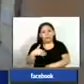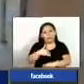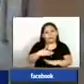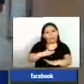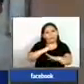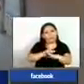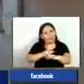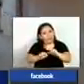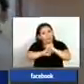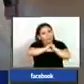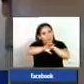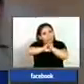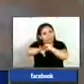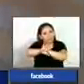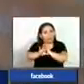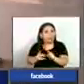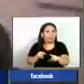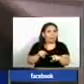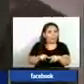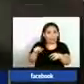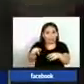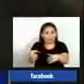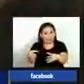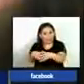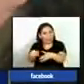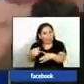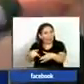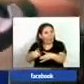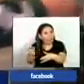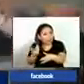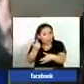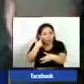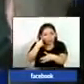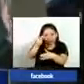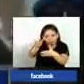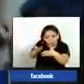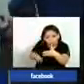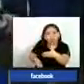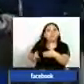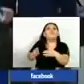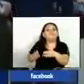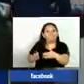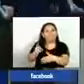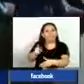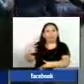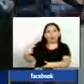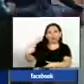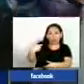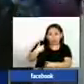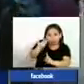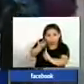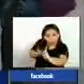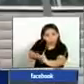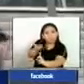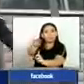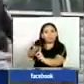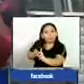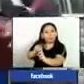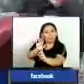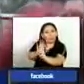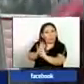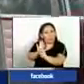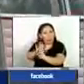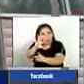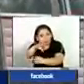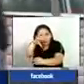comunicado la tarea principal para este grupo era comprobar la seguridad de la vacuna y la tolerancia del organismo a sus